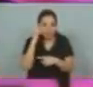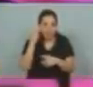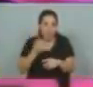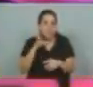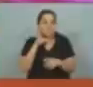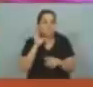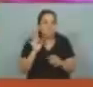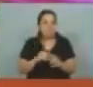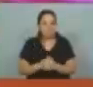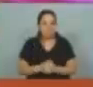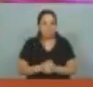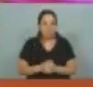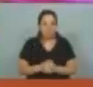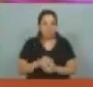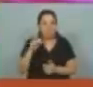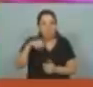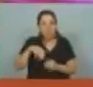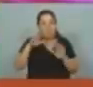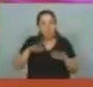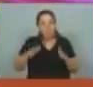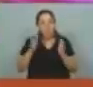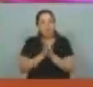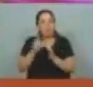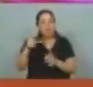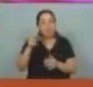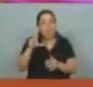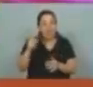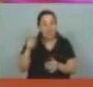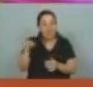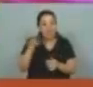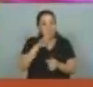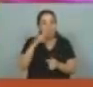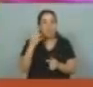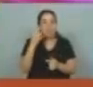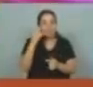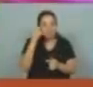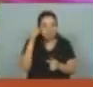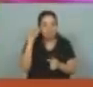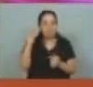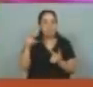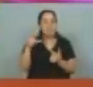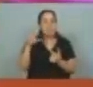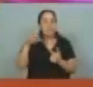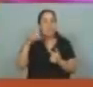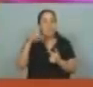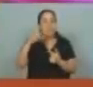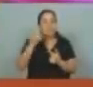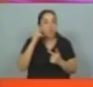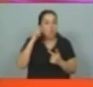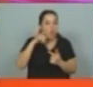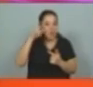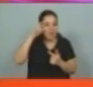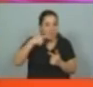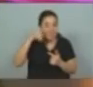viven en la luna. Bueno, estamos con Carla Pugliese, ella es nieta de un grande, Osvaldo Pugliese, la recibimos con un